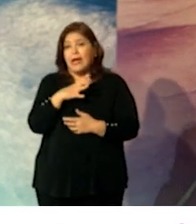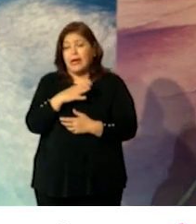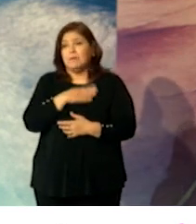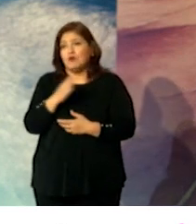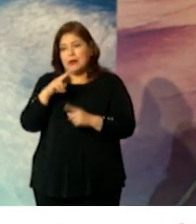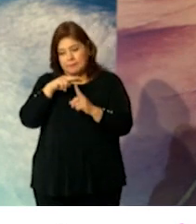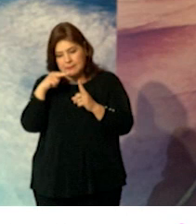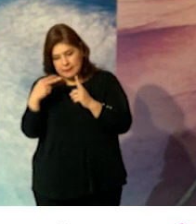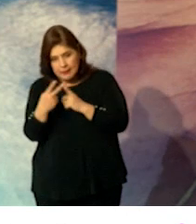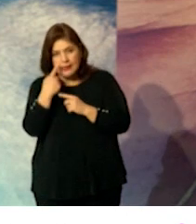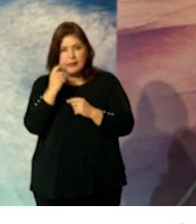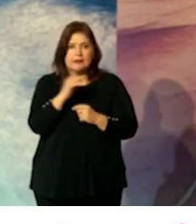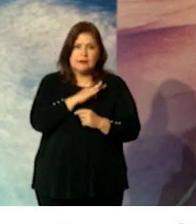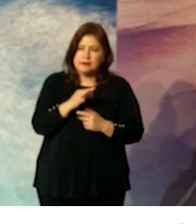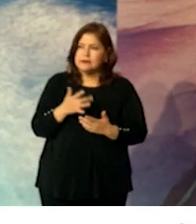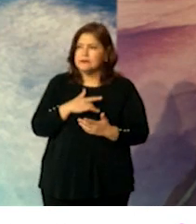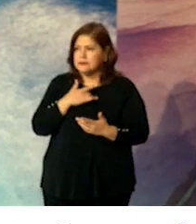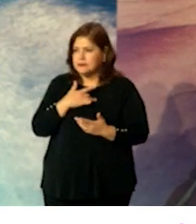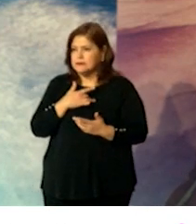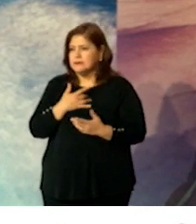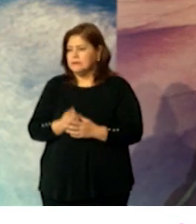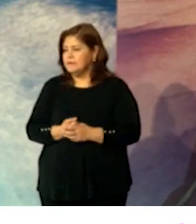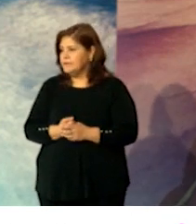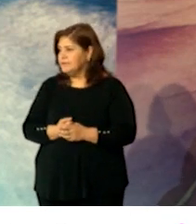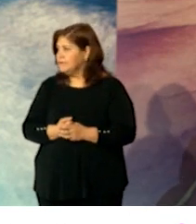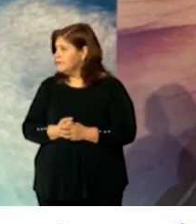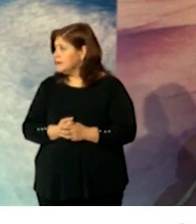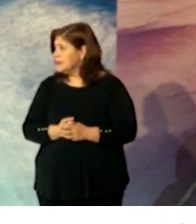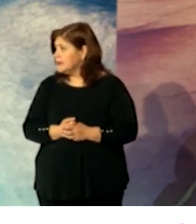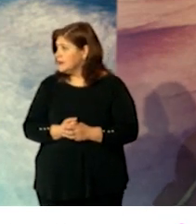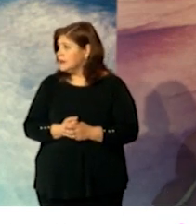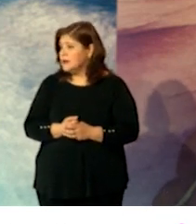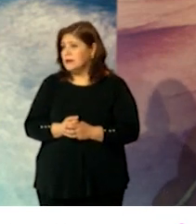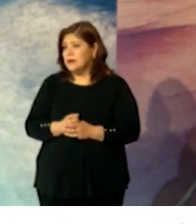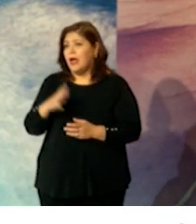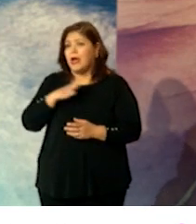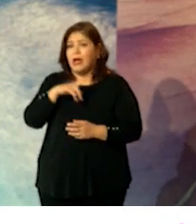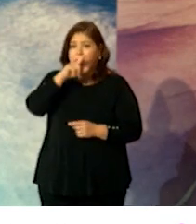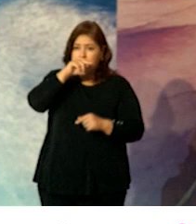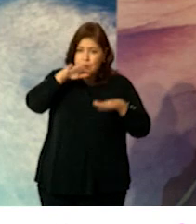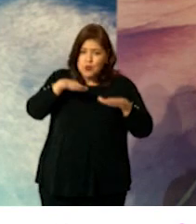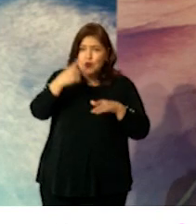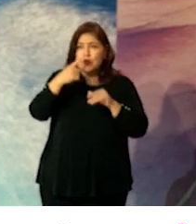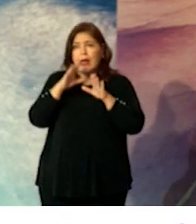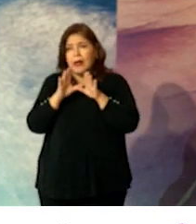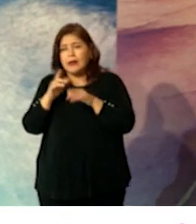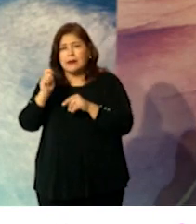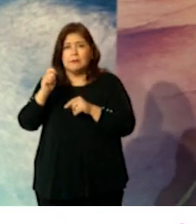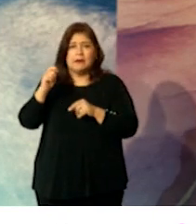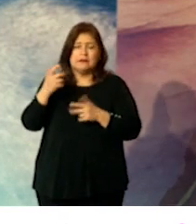hay gaviotas, que no sé si todavía lleguen a ser verano, pero están ahí. Una golondrina no hace verano, una gaviotica pasa por